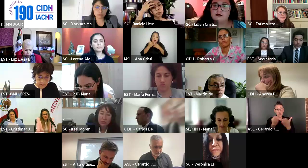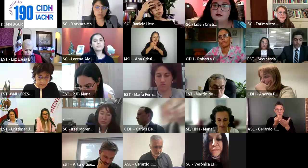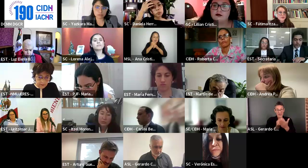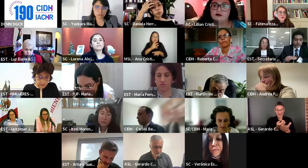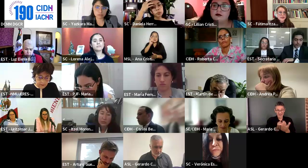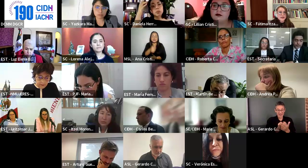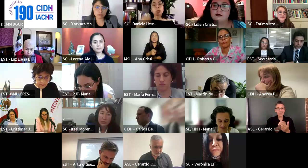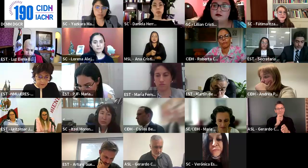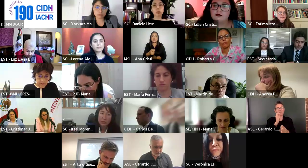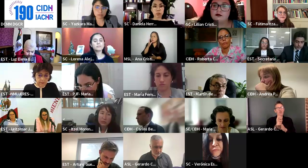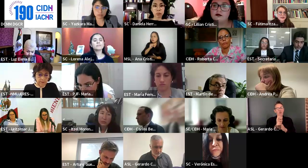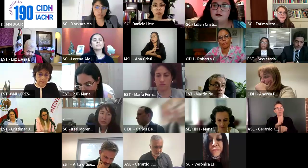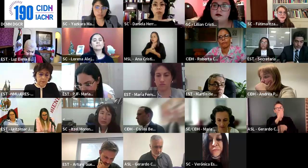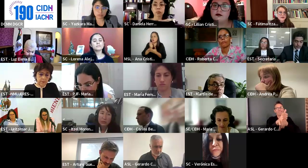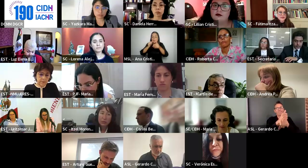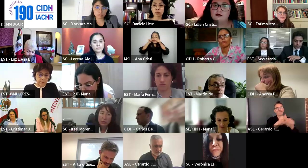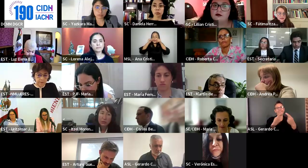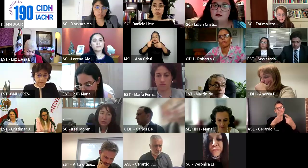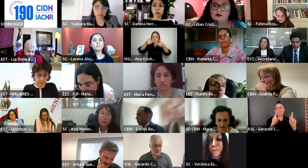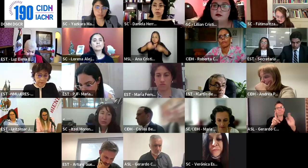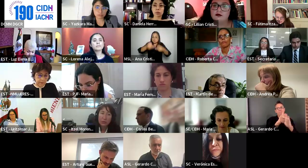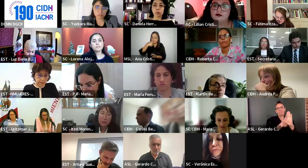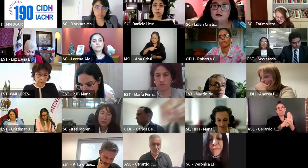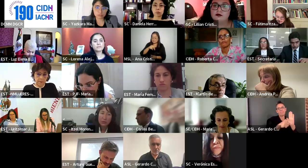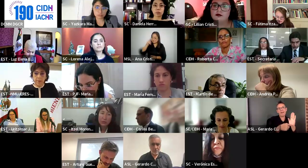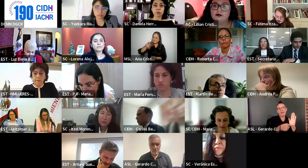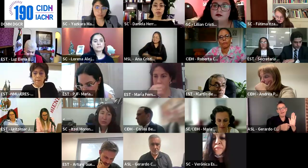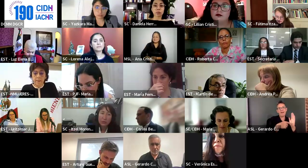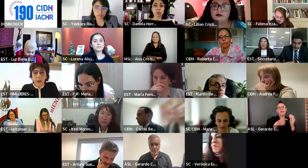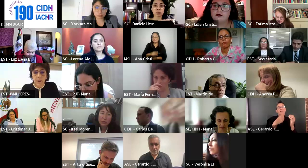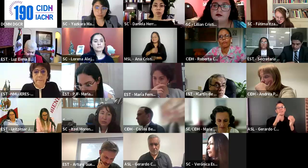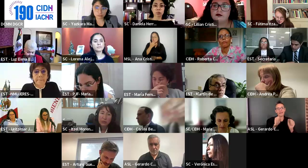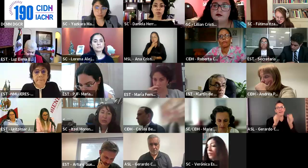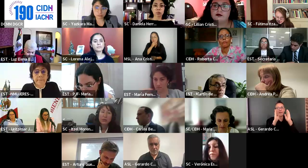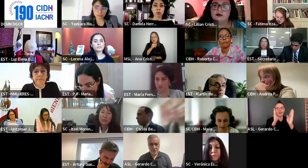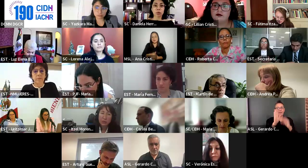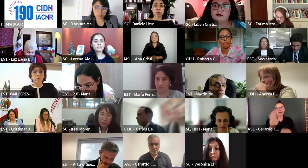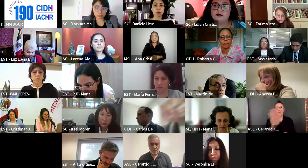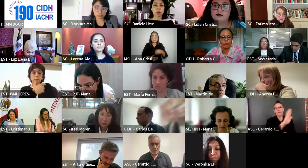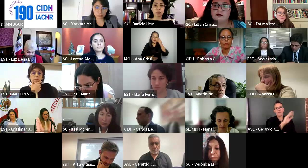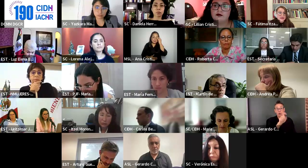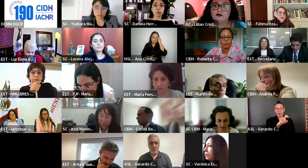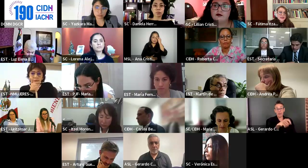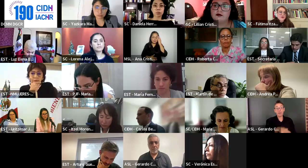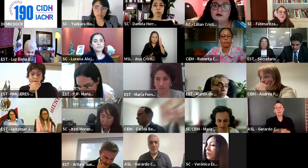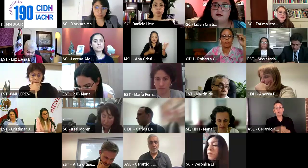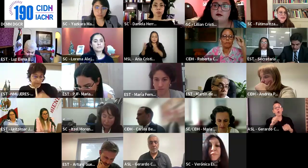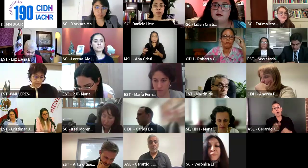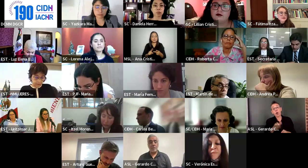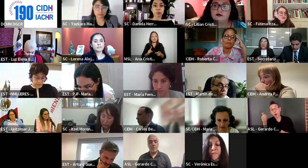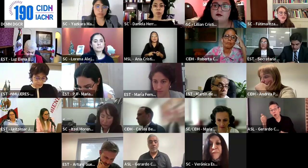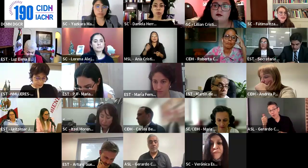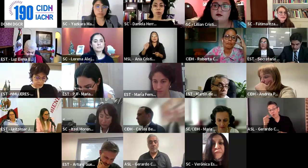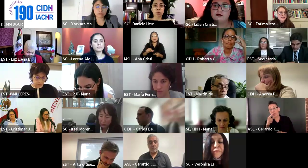tener política pública efectiva y que realmente atienda las necesidades de las personas. Por otra parte, en cuanto a